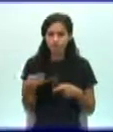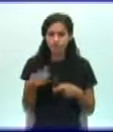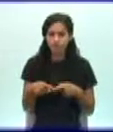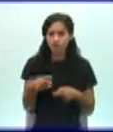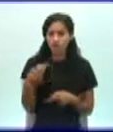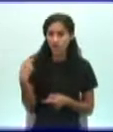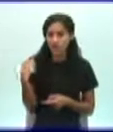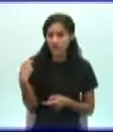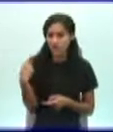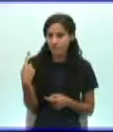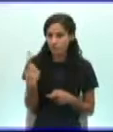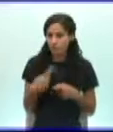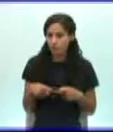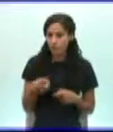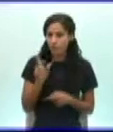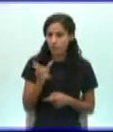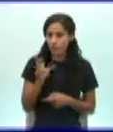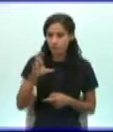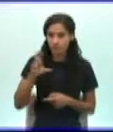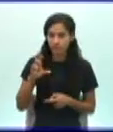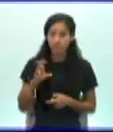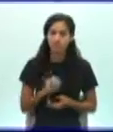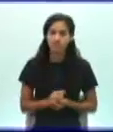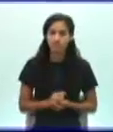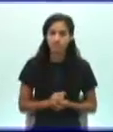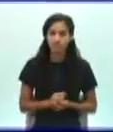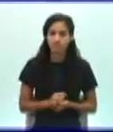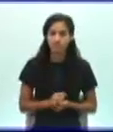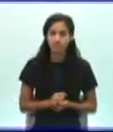el Partido Comunista de Cuba.